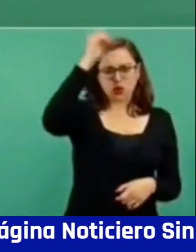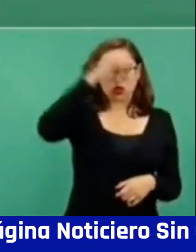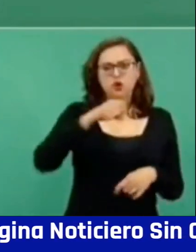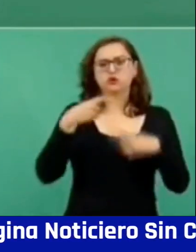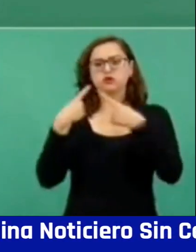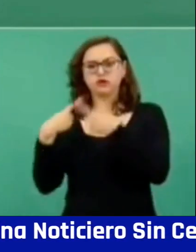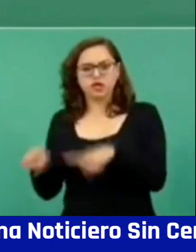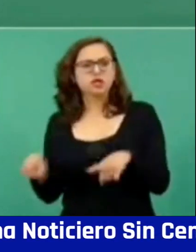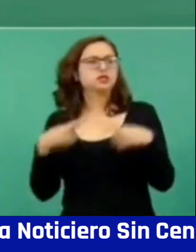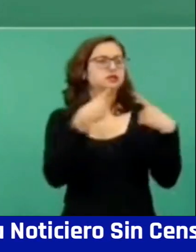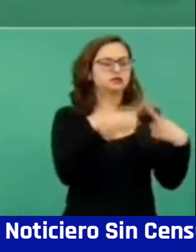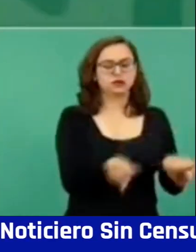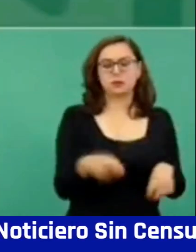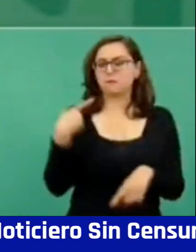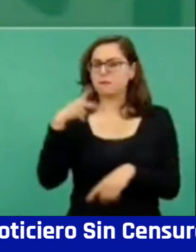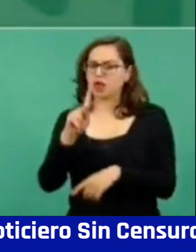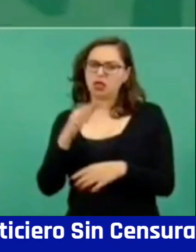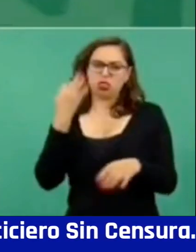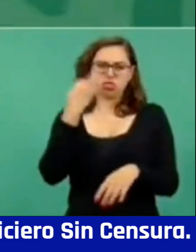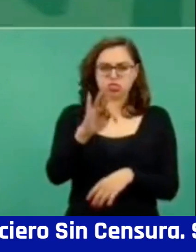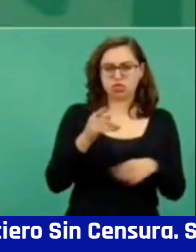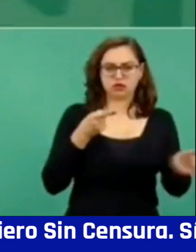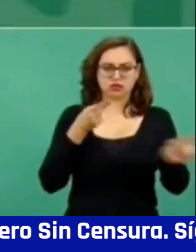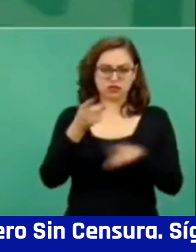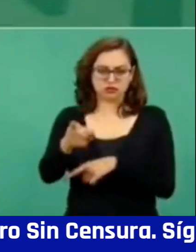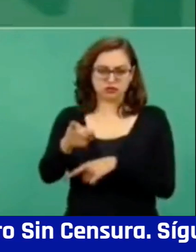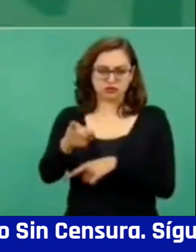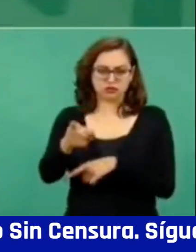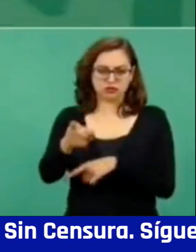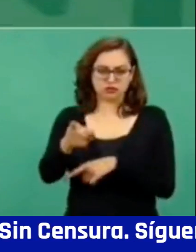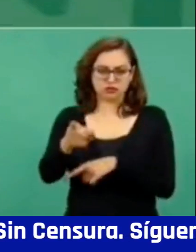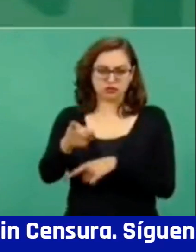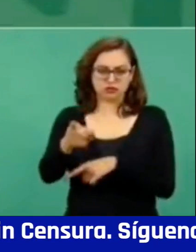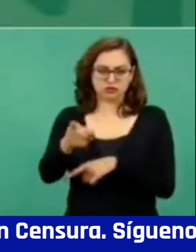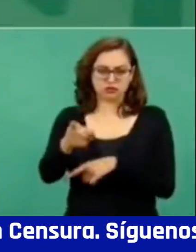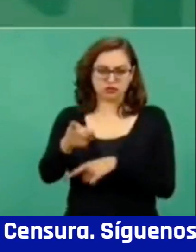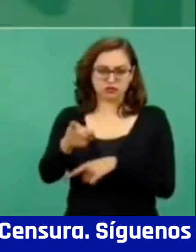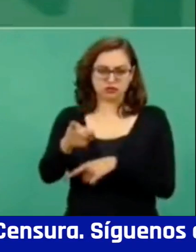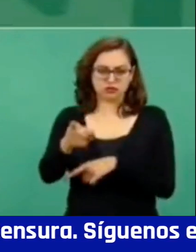sin agresiones. En una segunda pregunta.